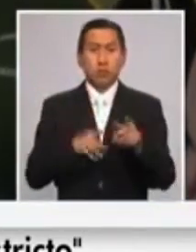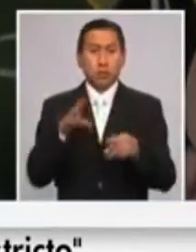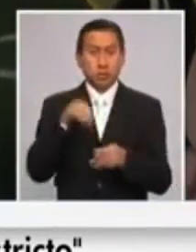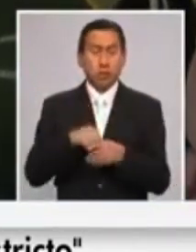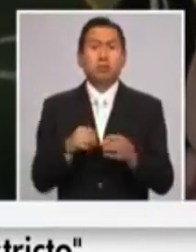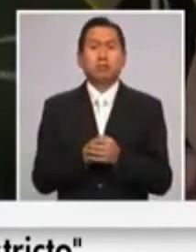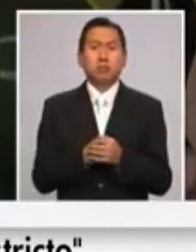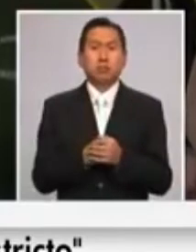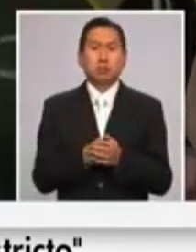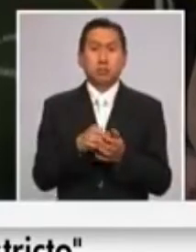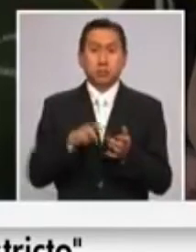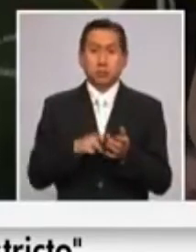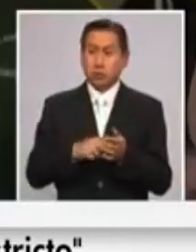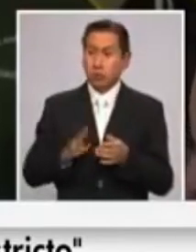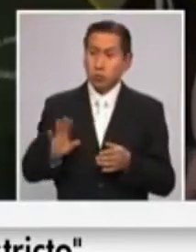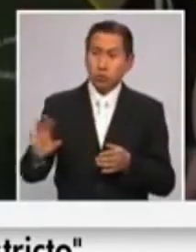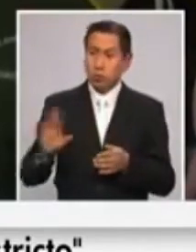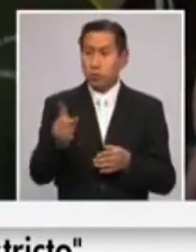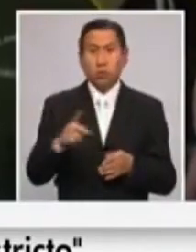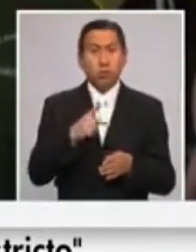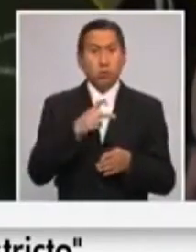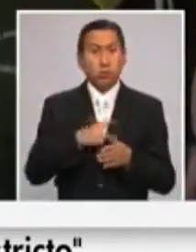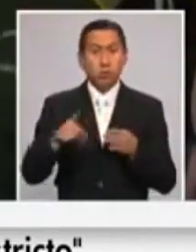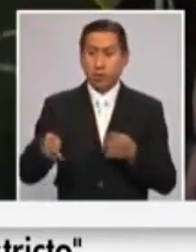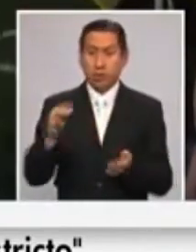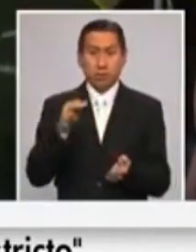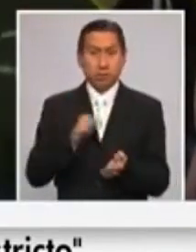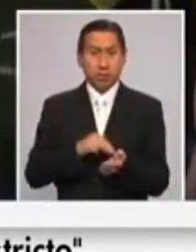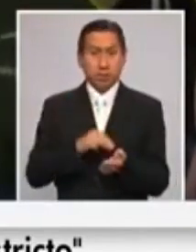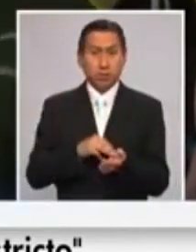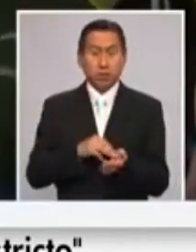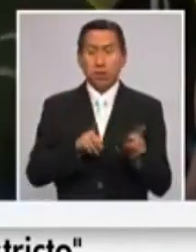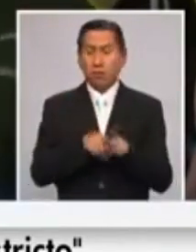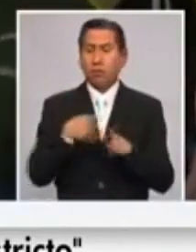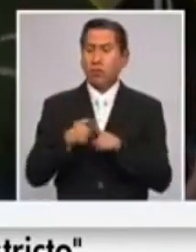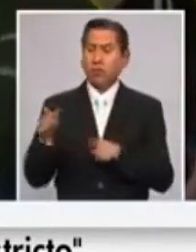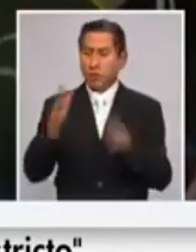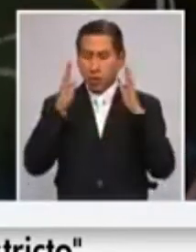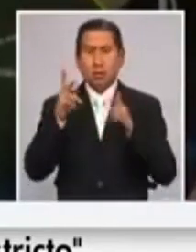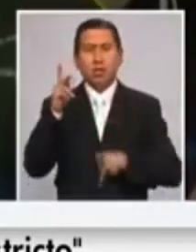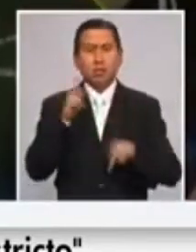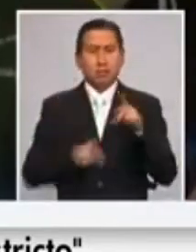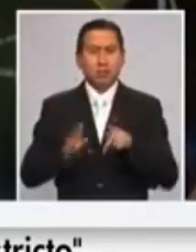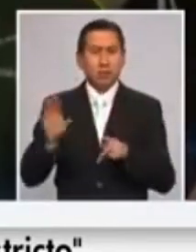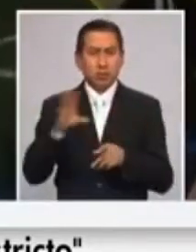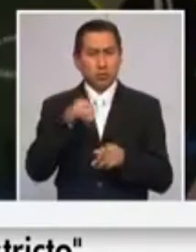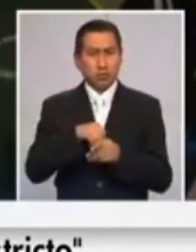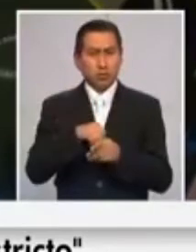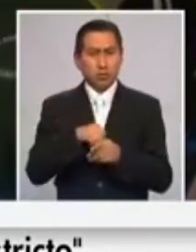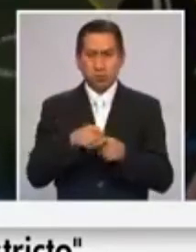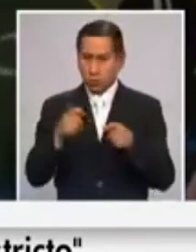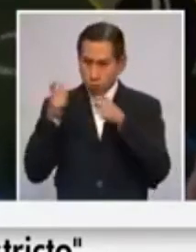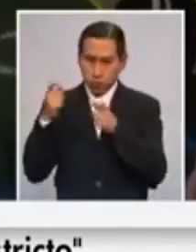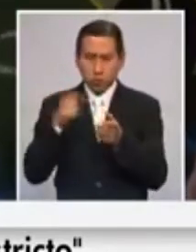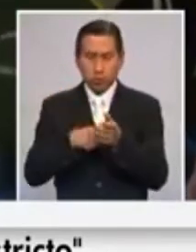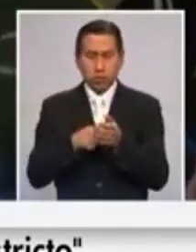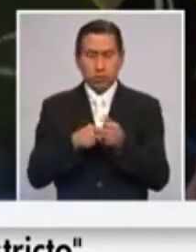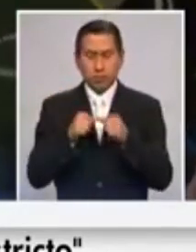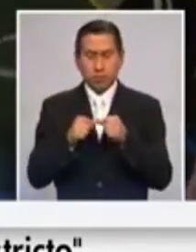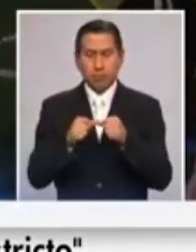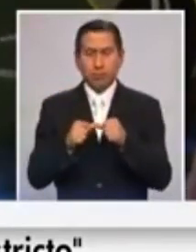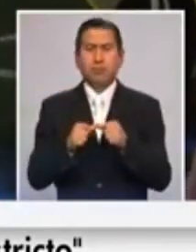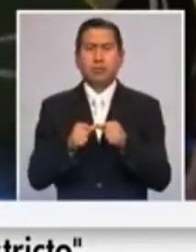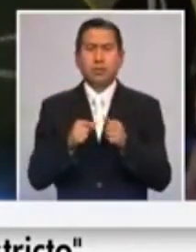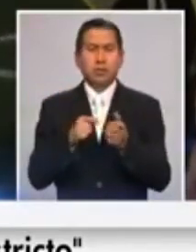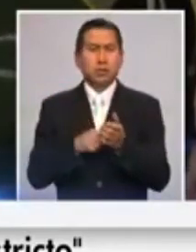que ellos, los profesionales médicos, también atiendan a la población y hagan el control, seguimiento